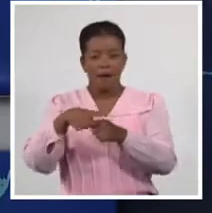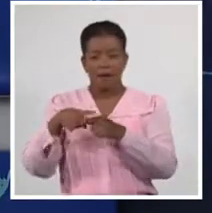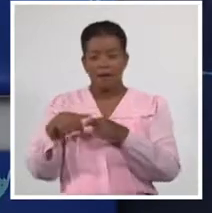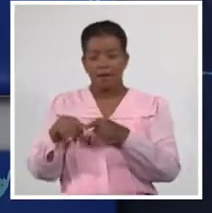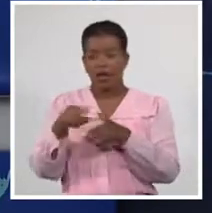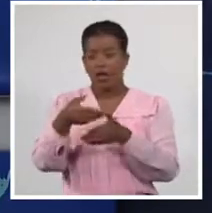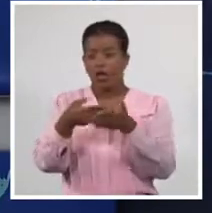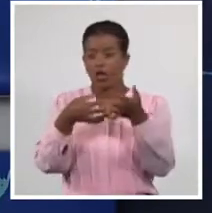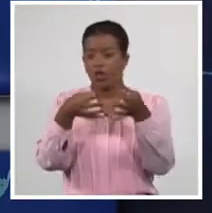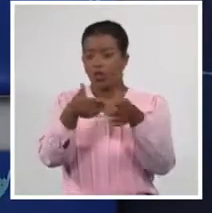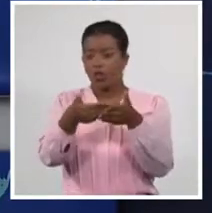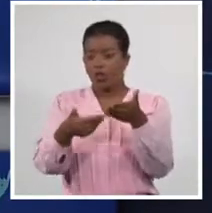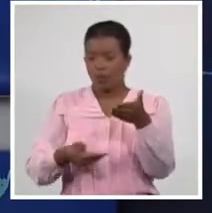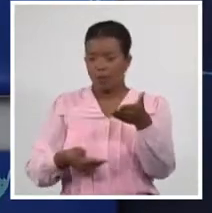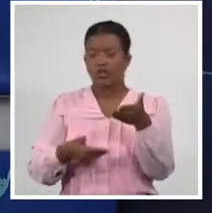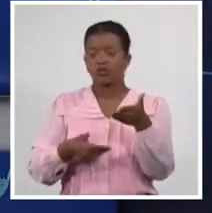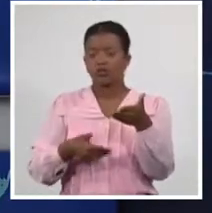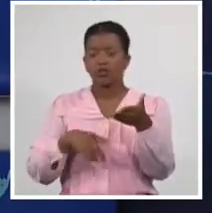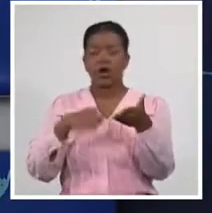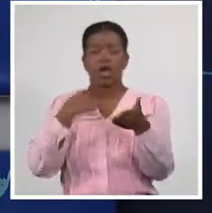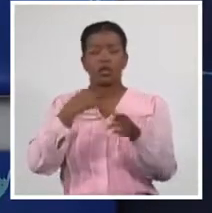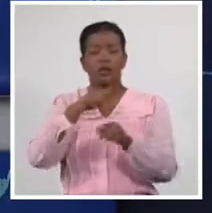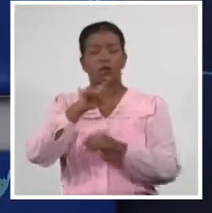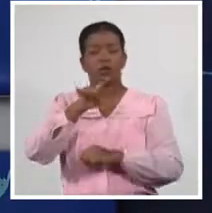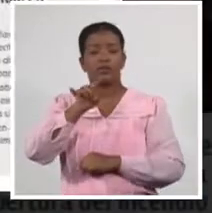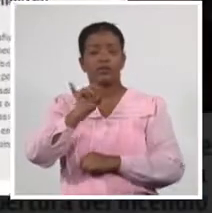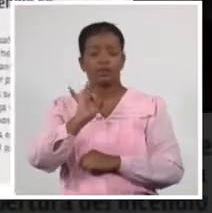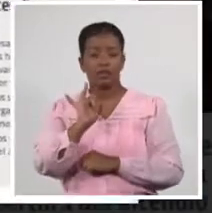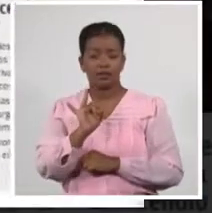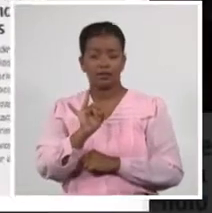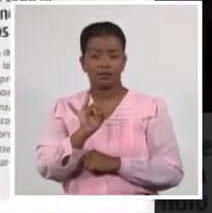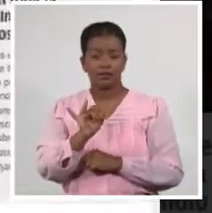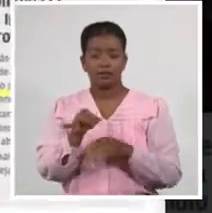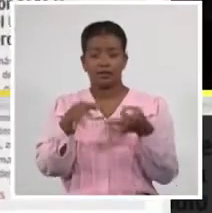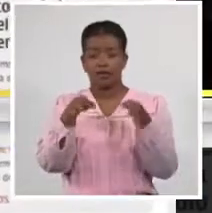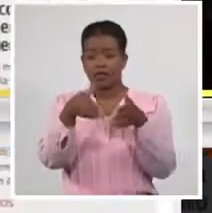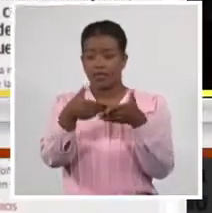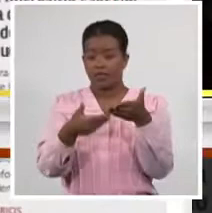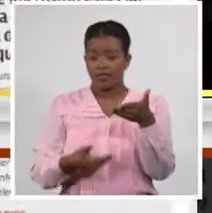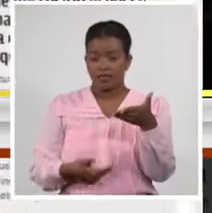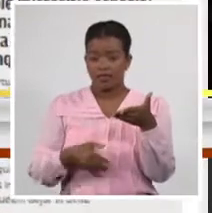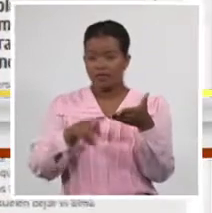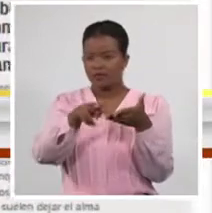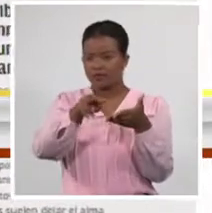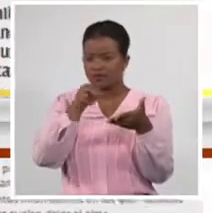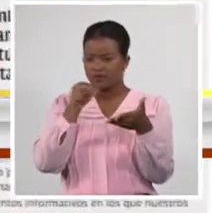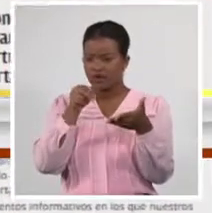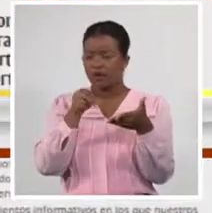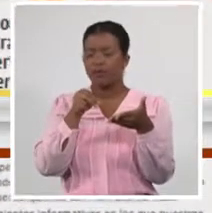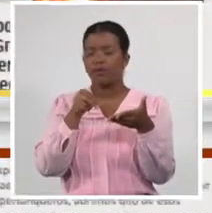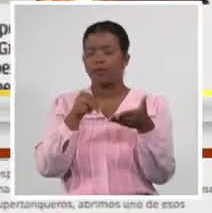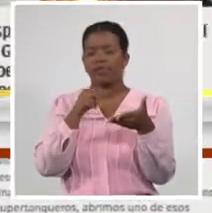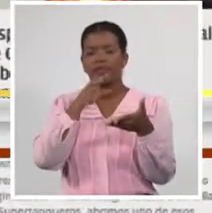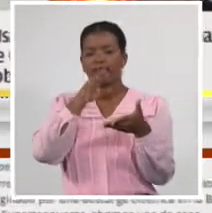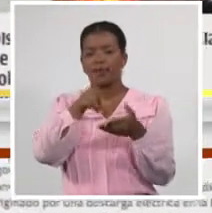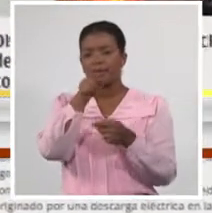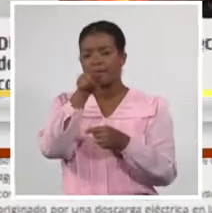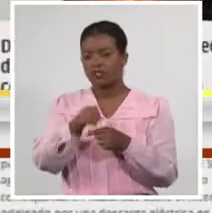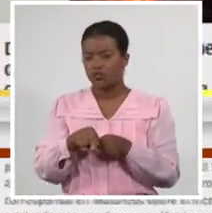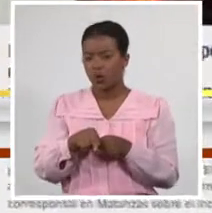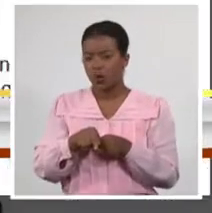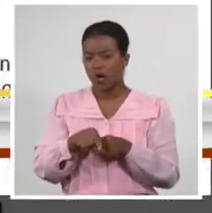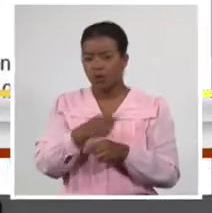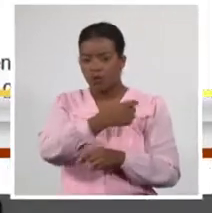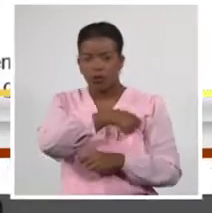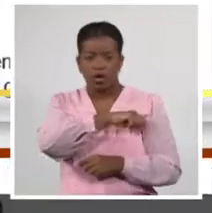estaba vigente desde 1997 el decreto actualizado indica que las personas naturales y jurídicas propietarias